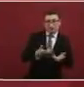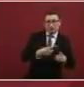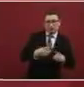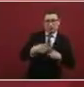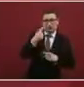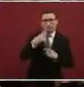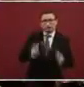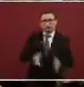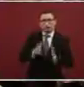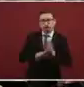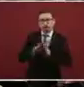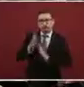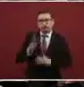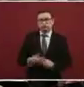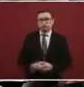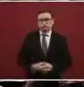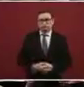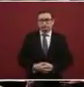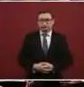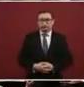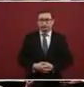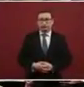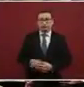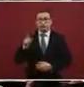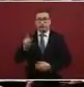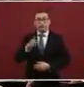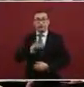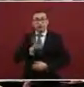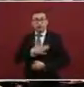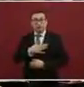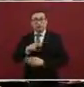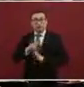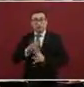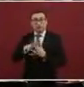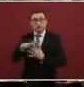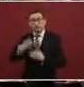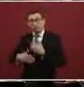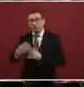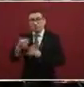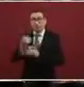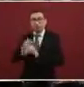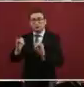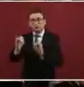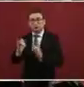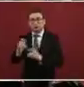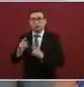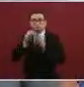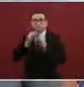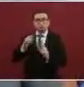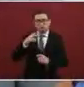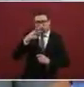al progreso. Después, tras la independencia, hemos sabido mantener esa relación fraterna, cuyo